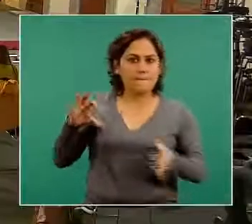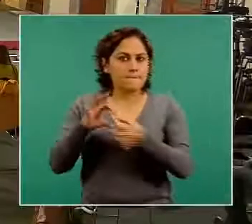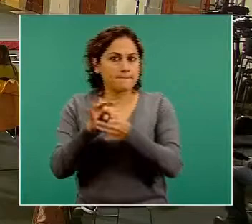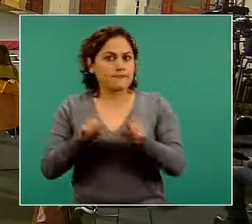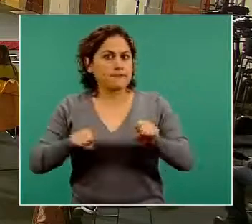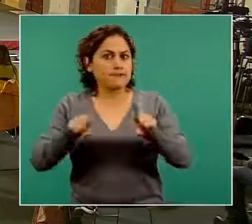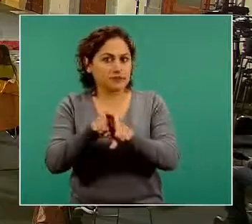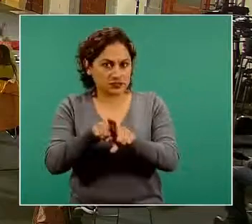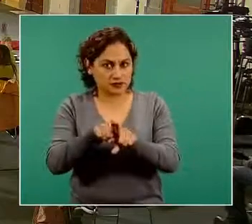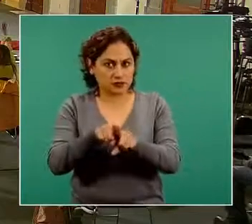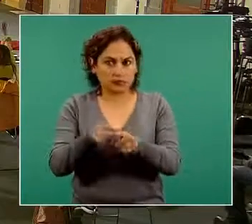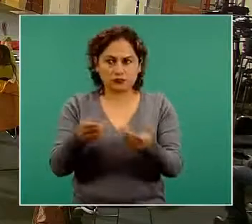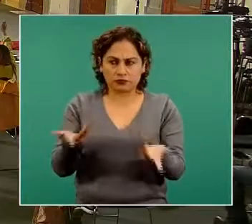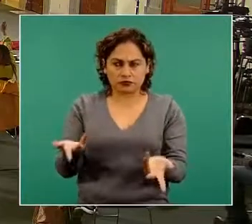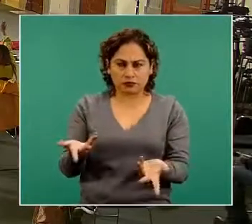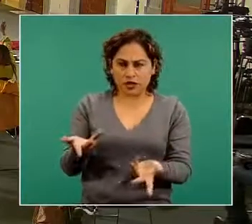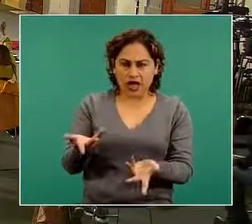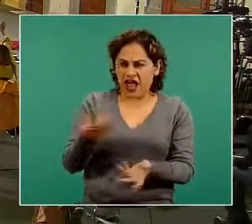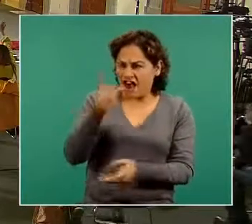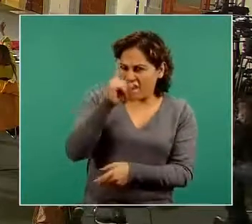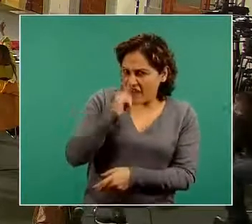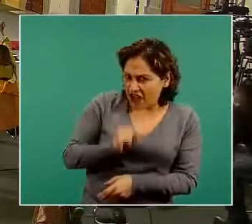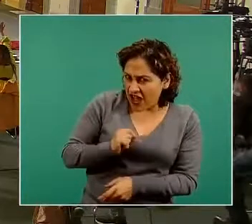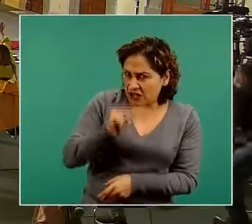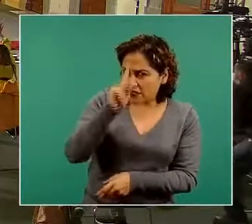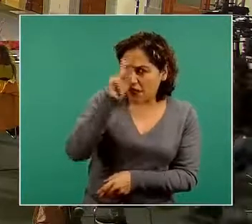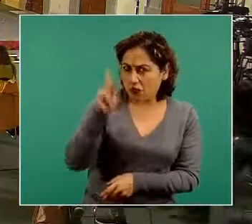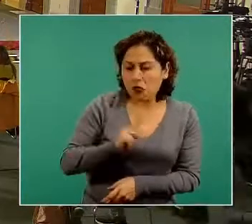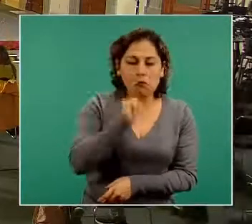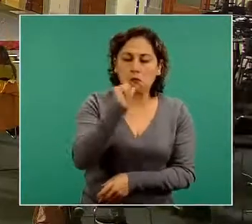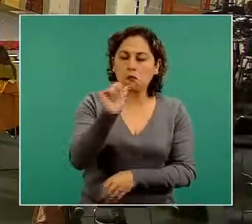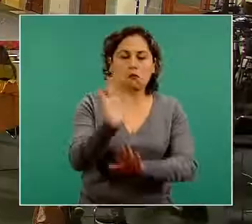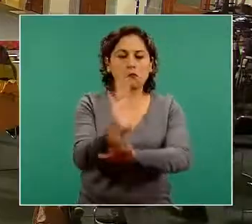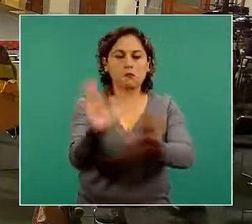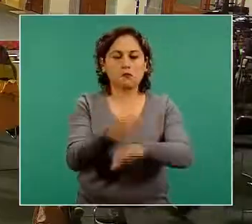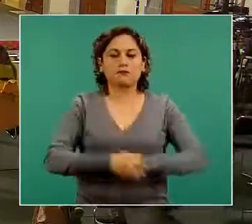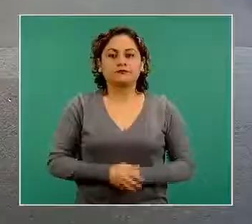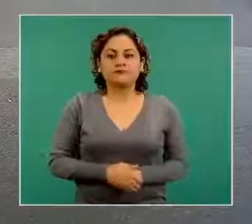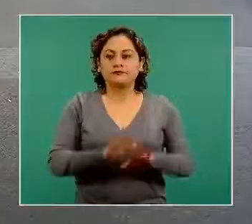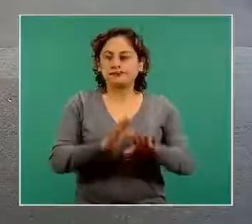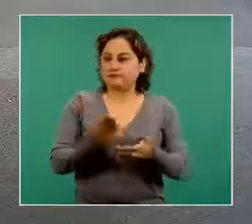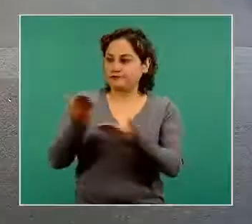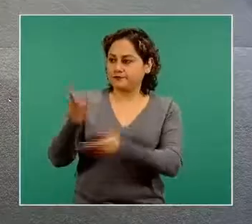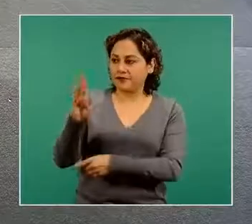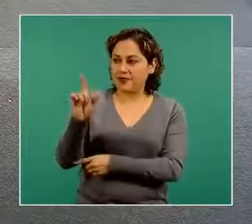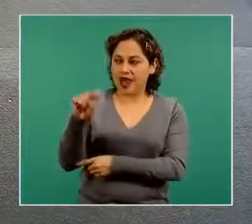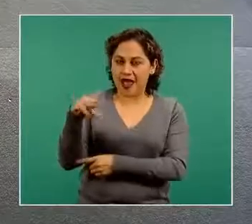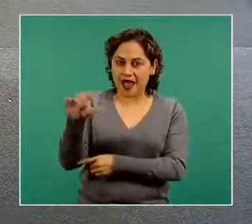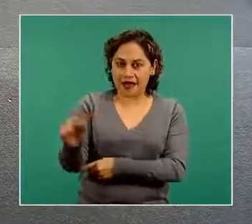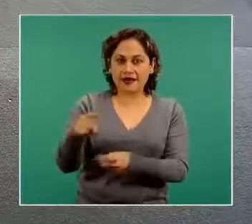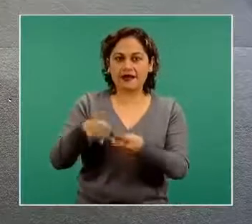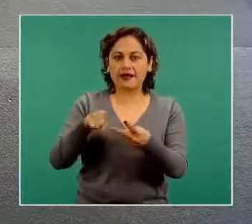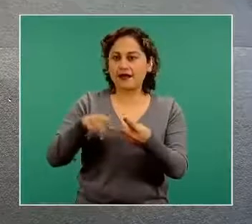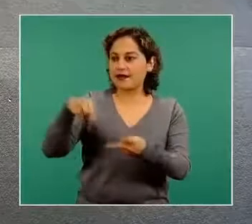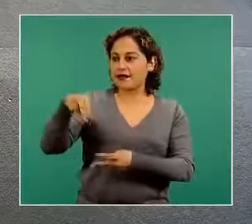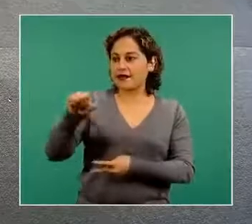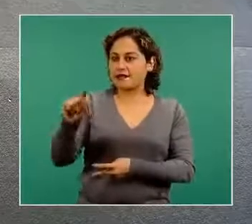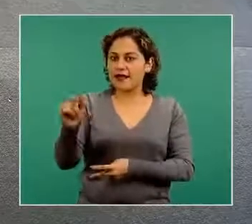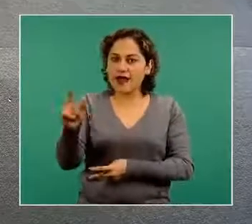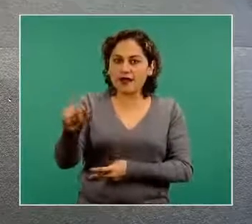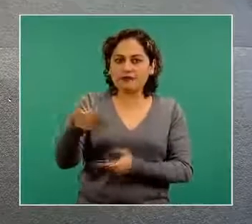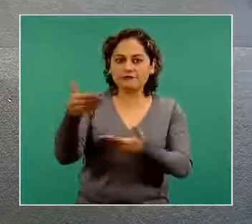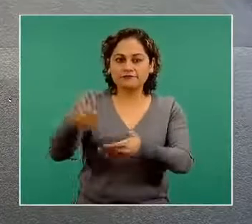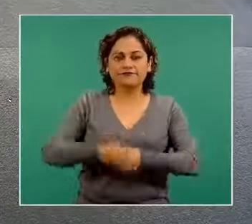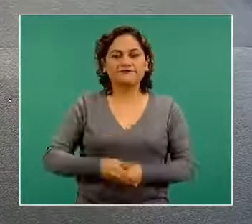No va a tener mayor consecuencia. Súper. Blanca Valadez, Milenio, luego acá, luego Natalia y aquí nos seguimos. Muy